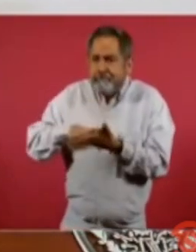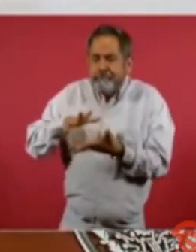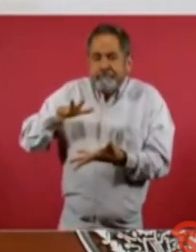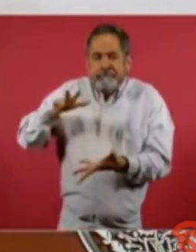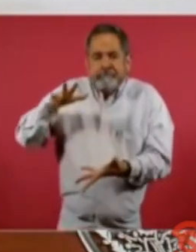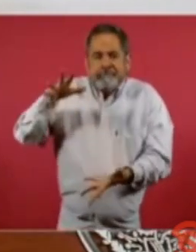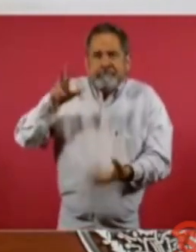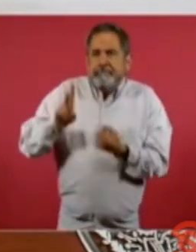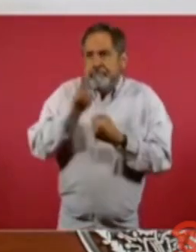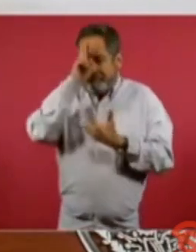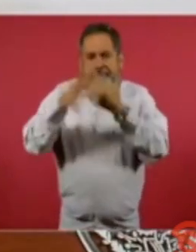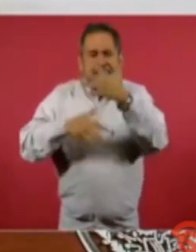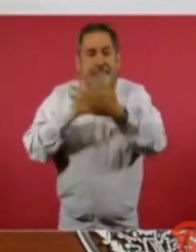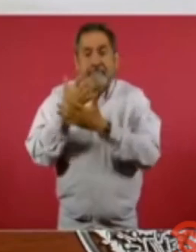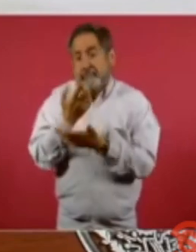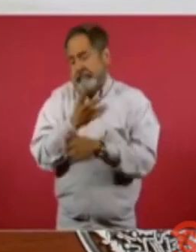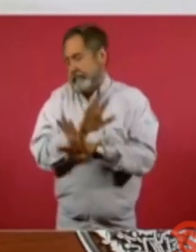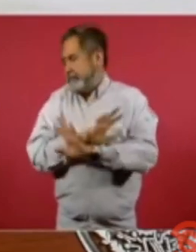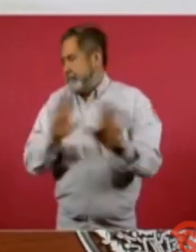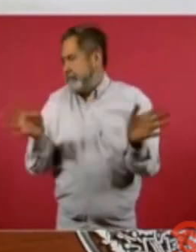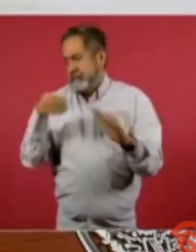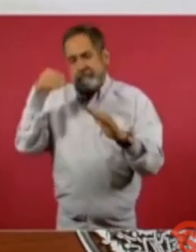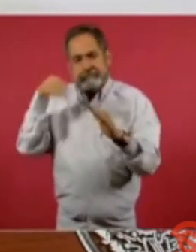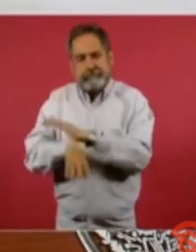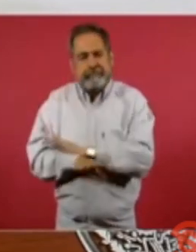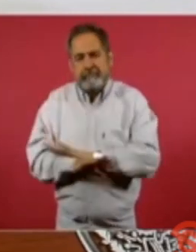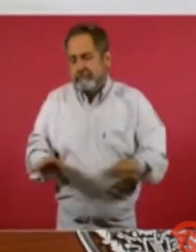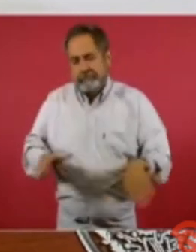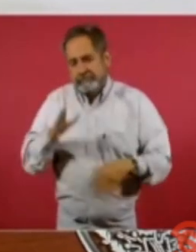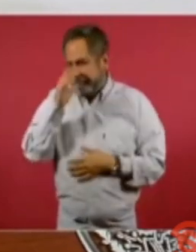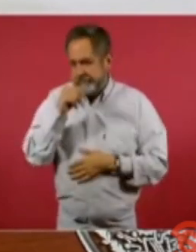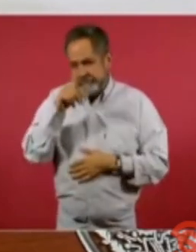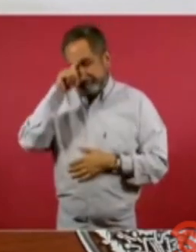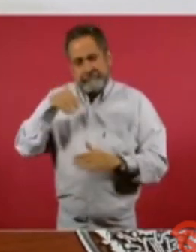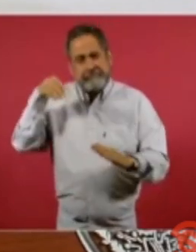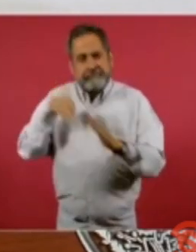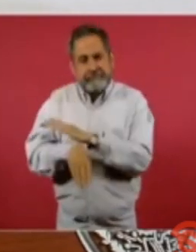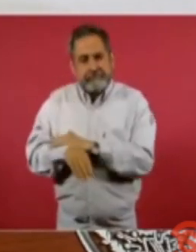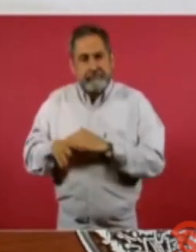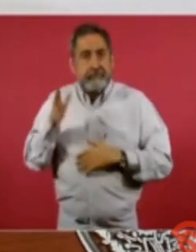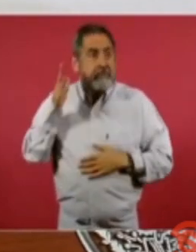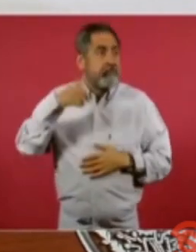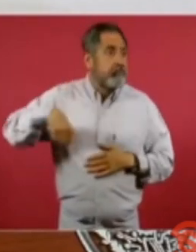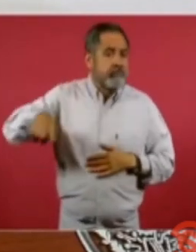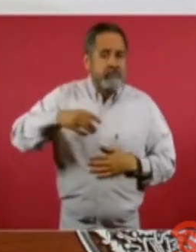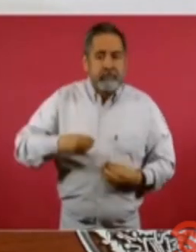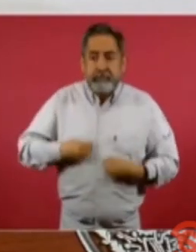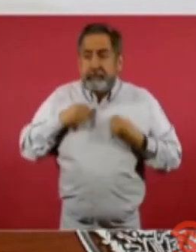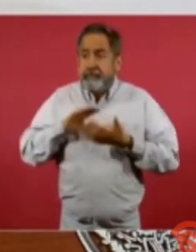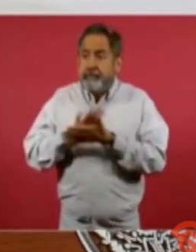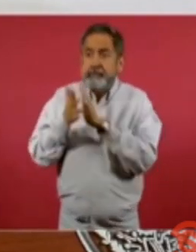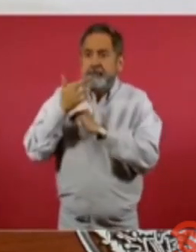la violencia, y entonces sí no tendríamos posibilidad de vivir en una sociedad mejor.